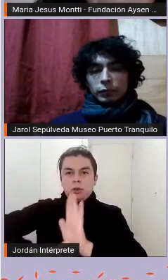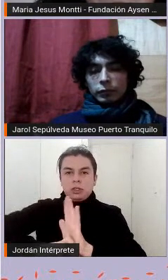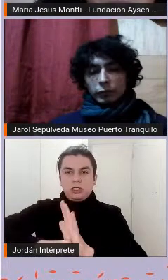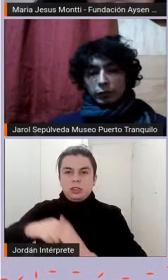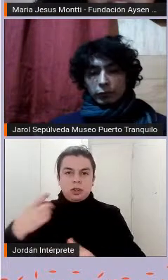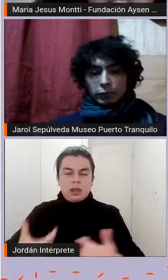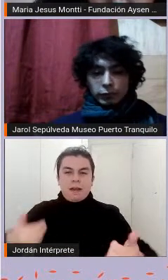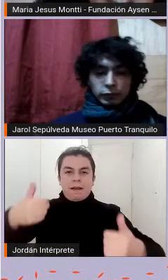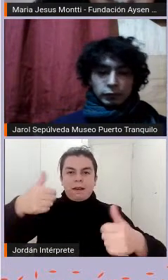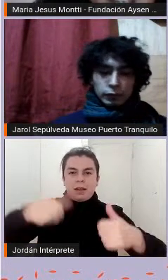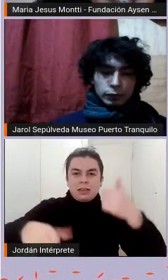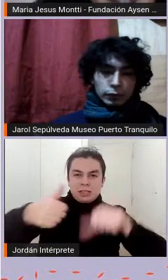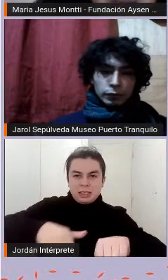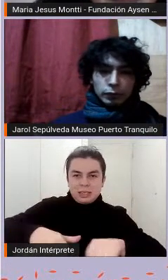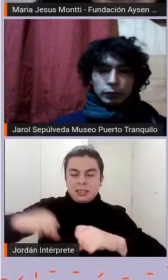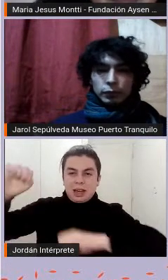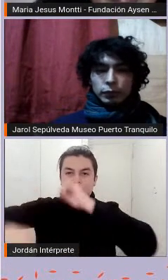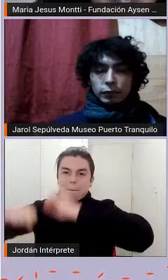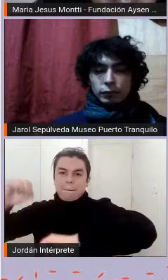ciencia-empresa,